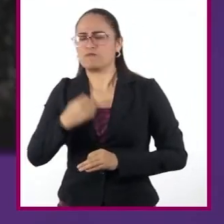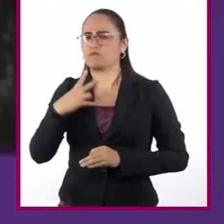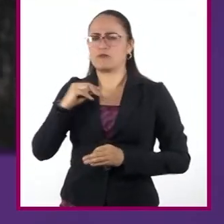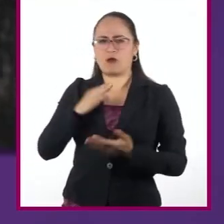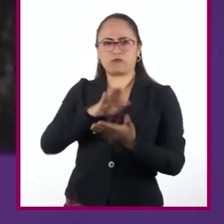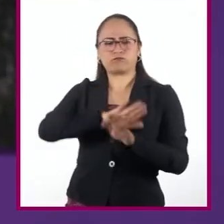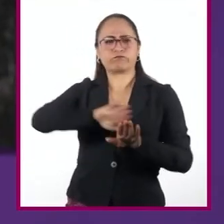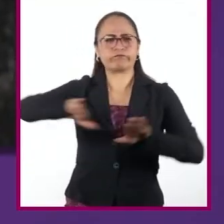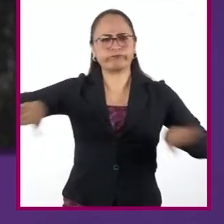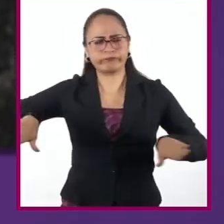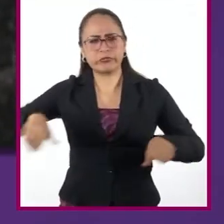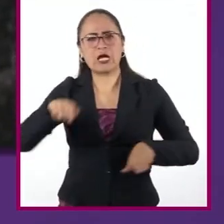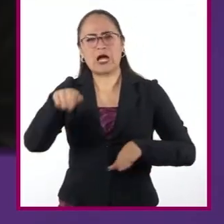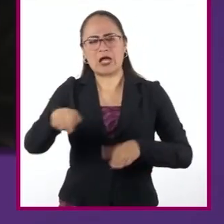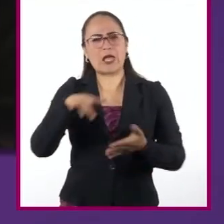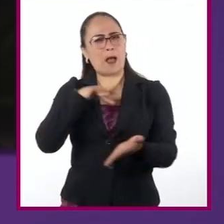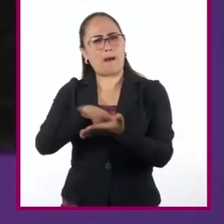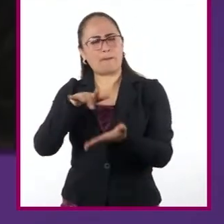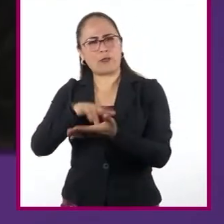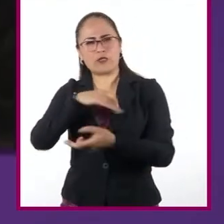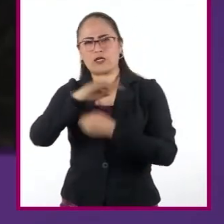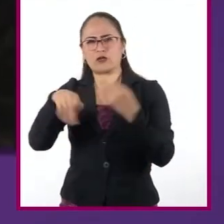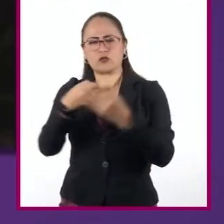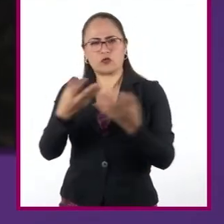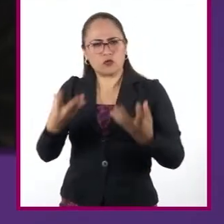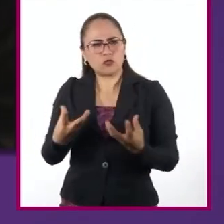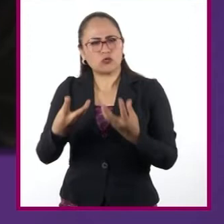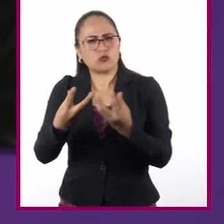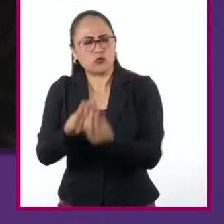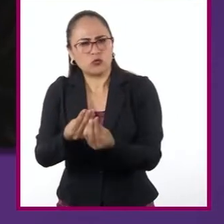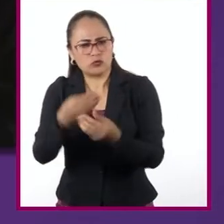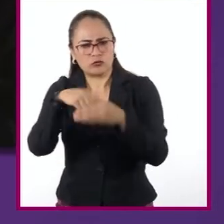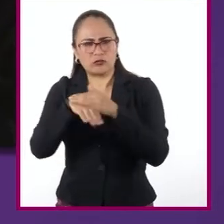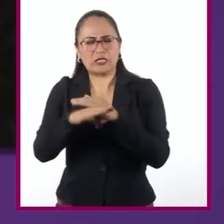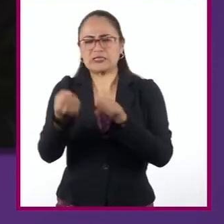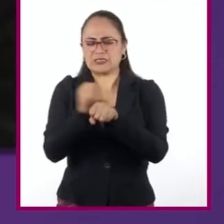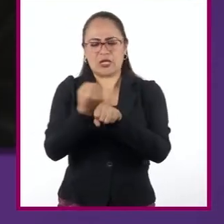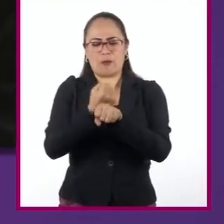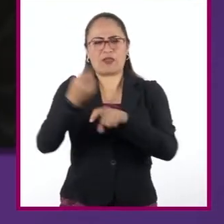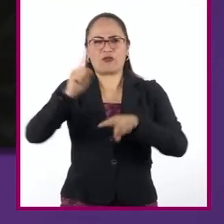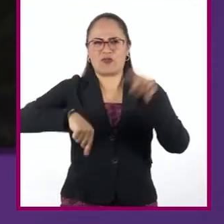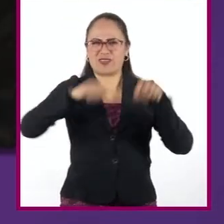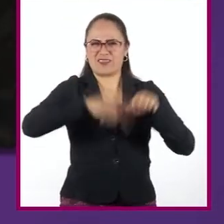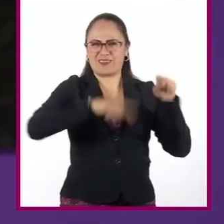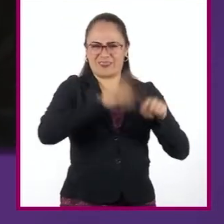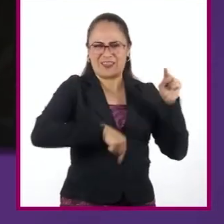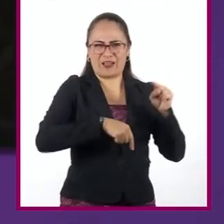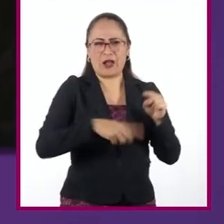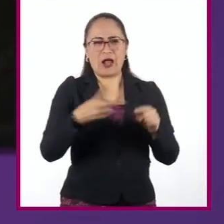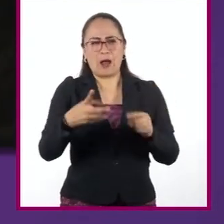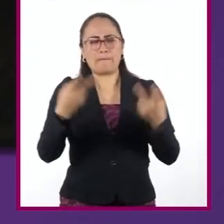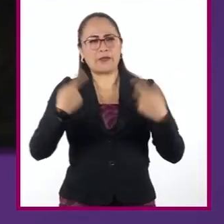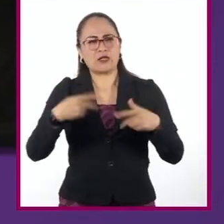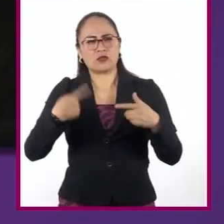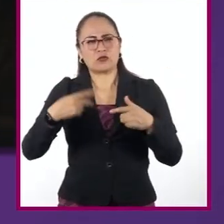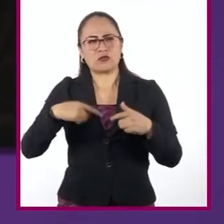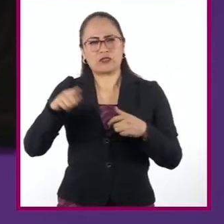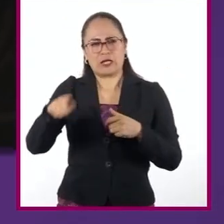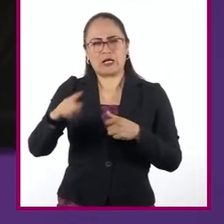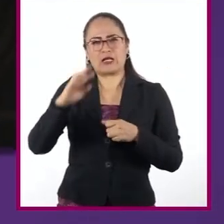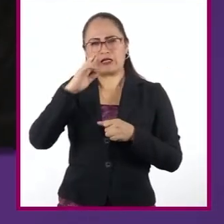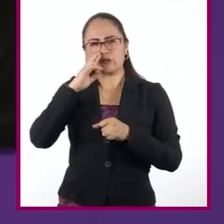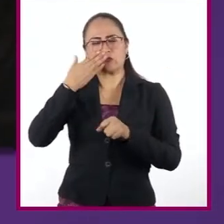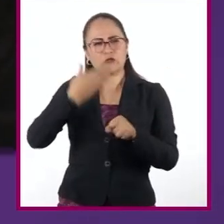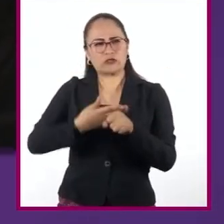intervenir, se solidarizaron y entraron todos juntos a la sala cinematográfica sin zapatos, con lo que el encargado recibió una lección de respeto a